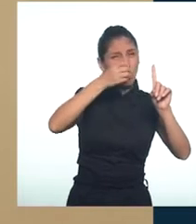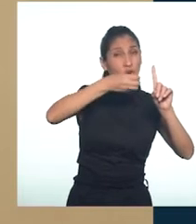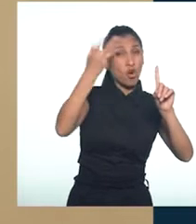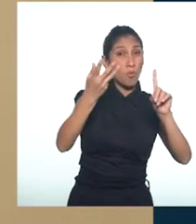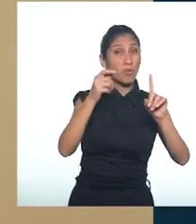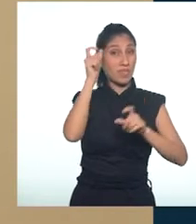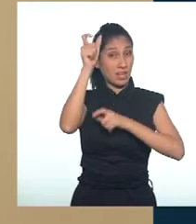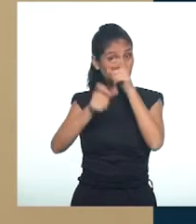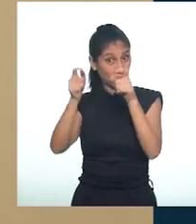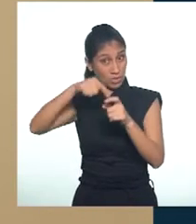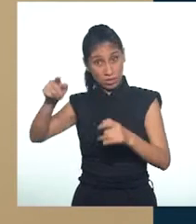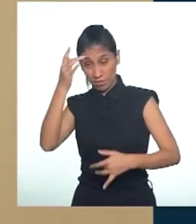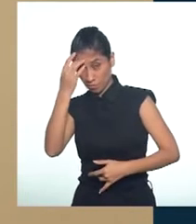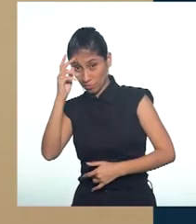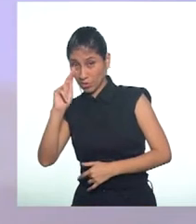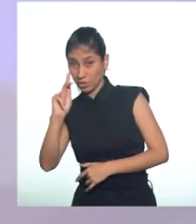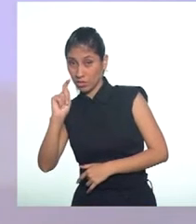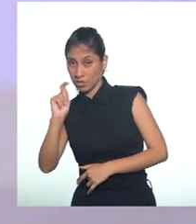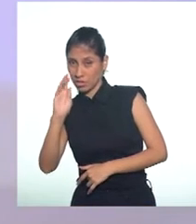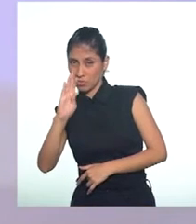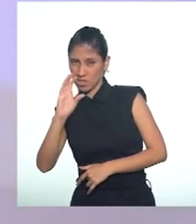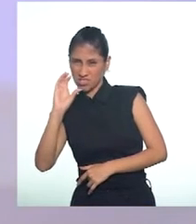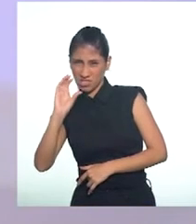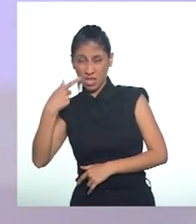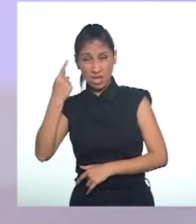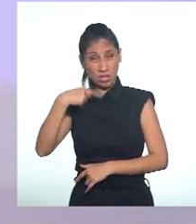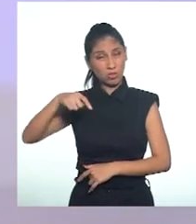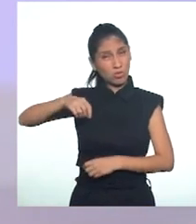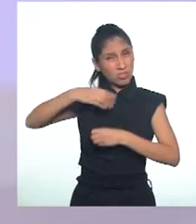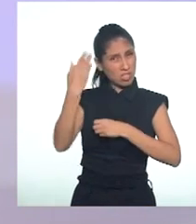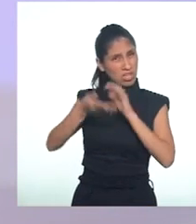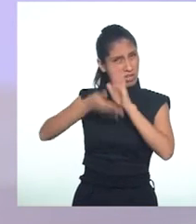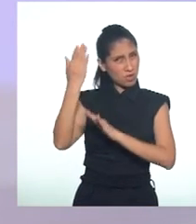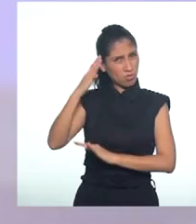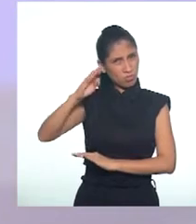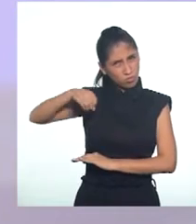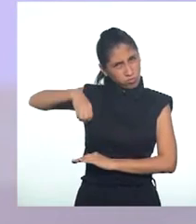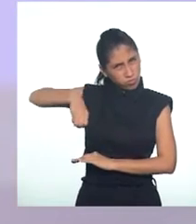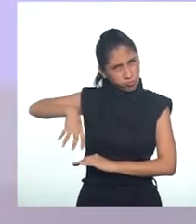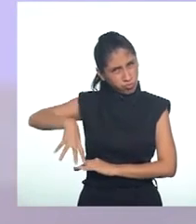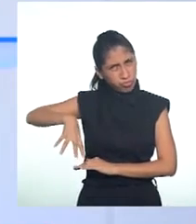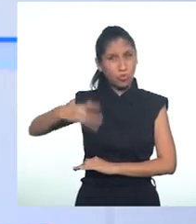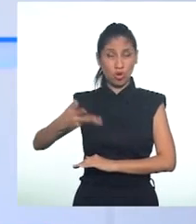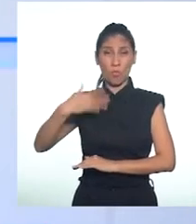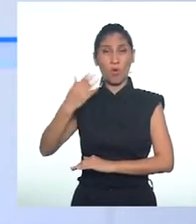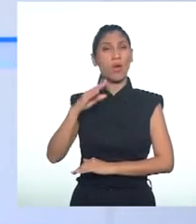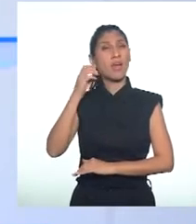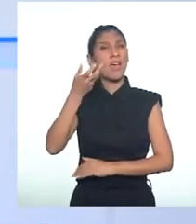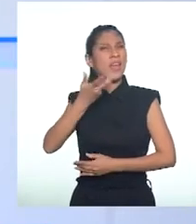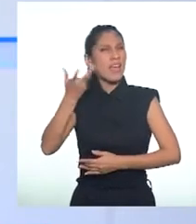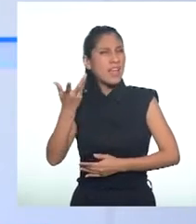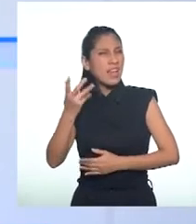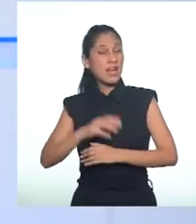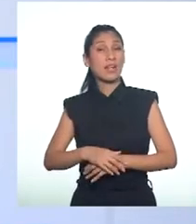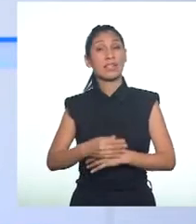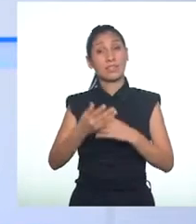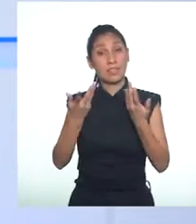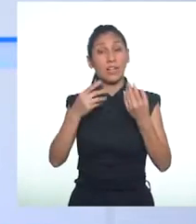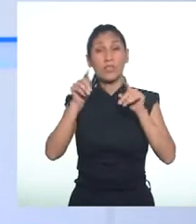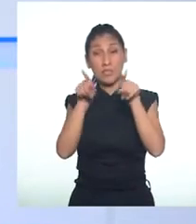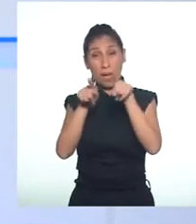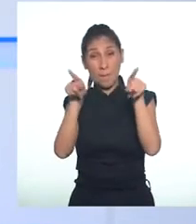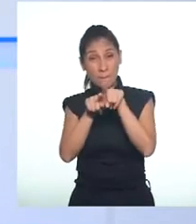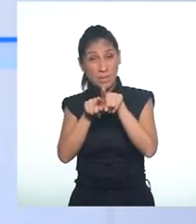procedentes de pacientes con tuberculosis. ¿Qué es tinción? ¿Qué es el esputo? Esputo, es decir,